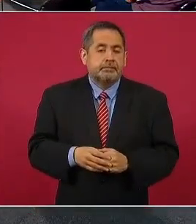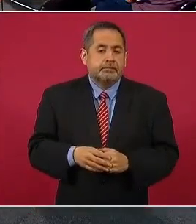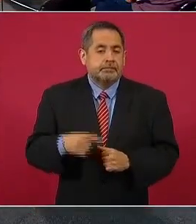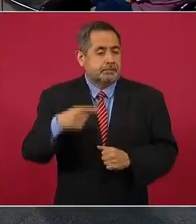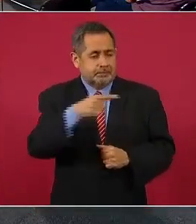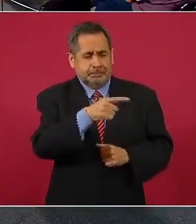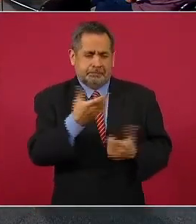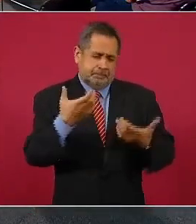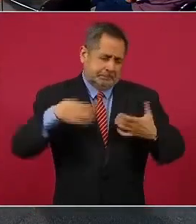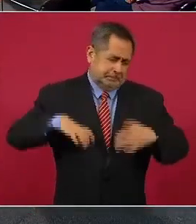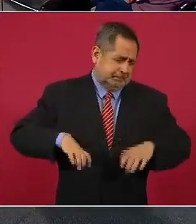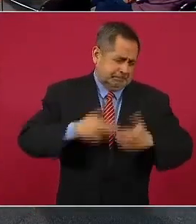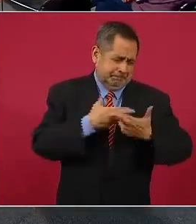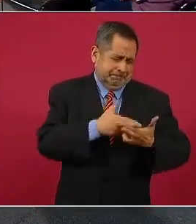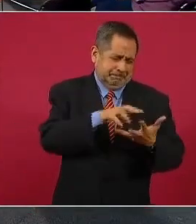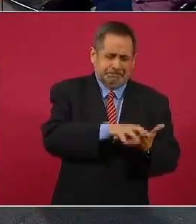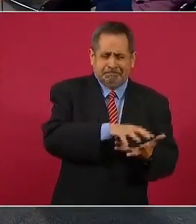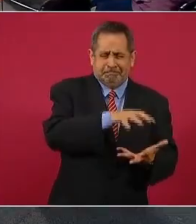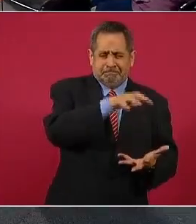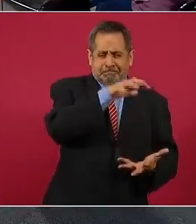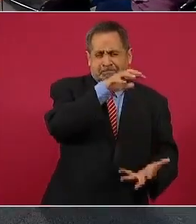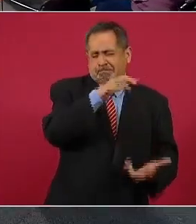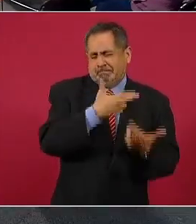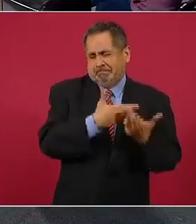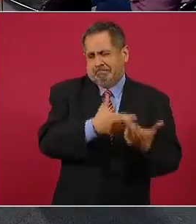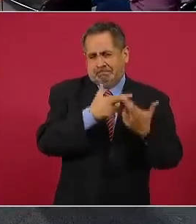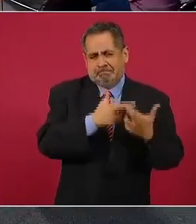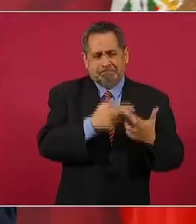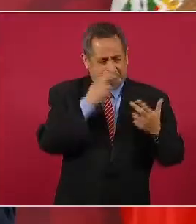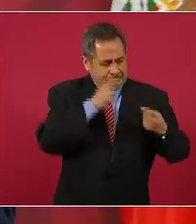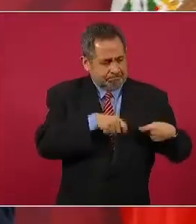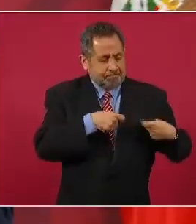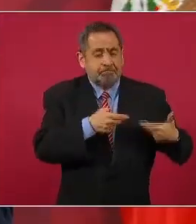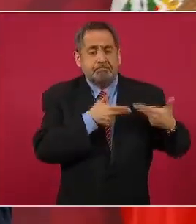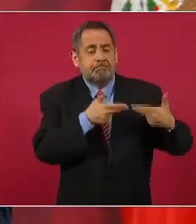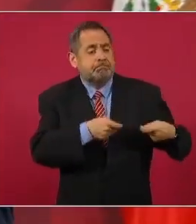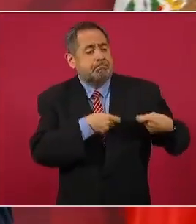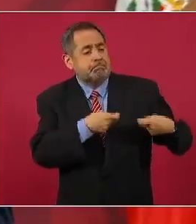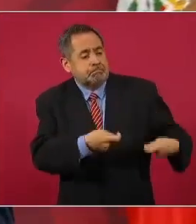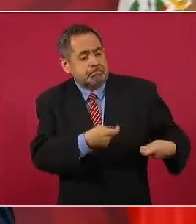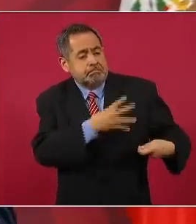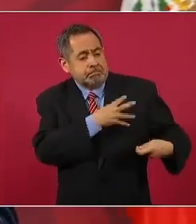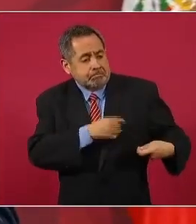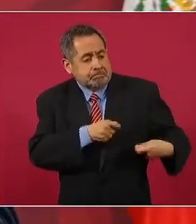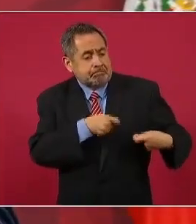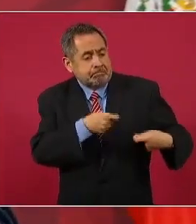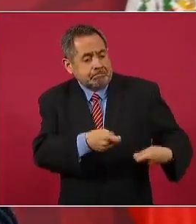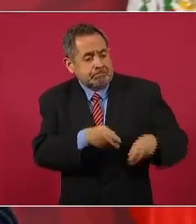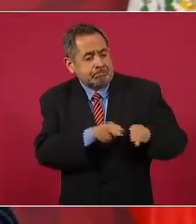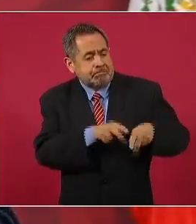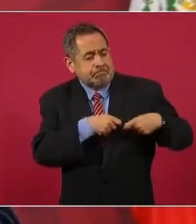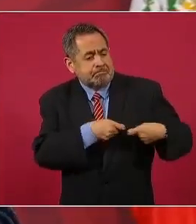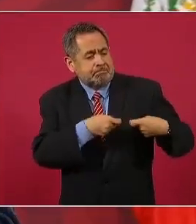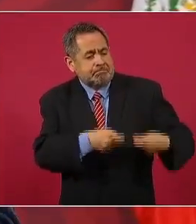les alcanza para vivir a ellos, a sus hijos, a sus nietos, entonces ¿cuántas generaciones?